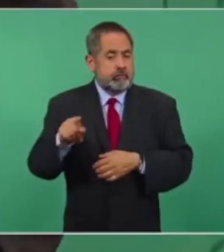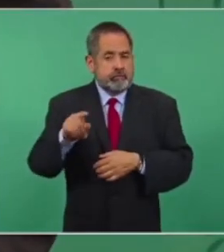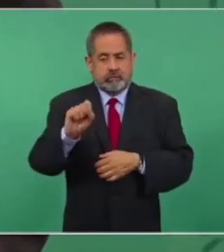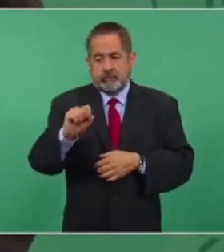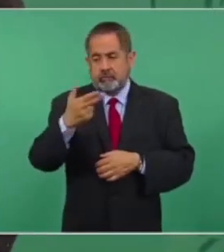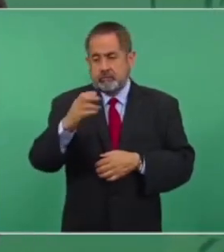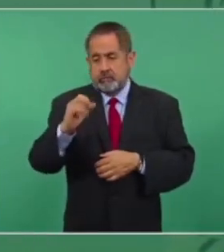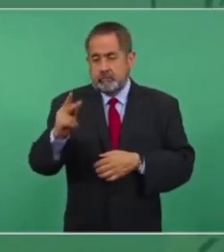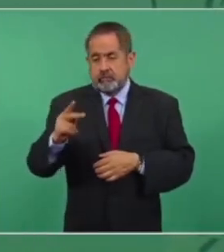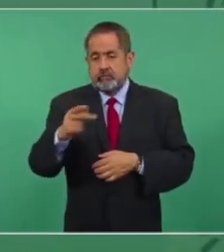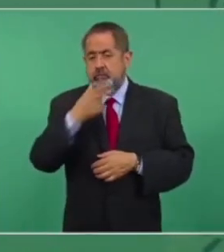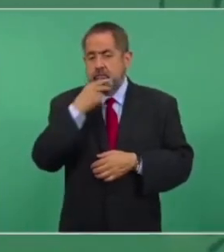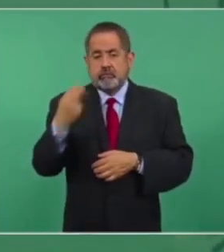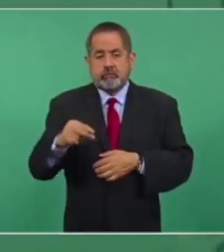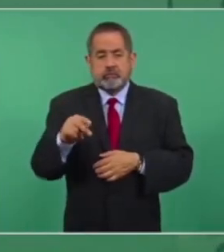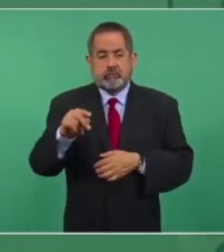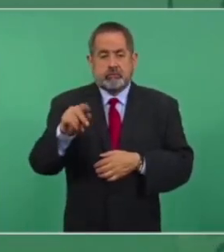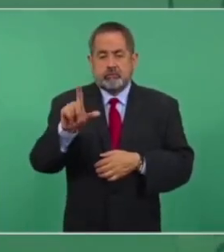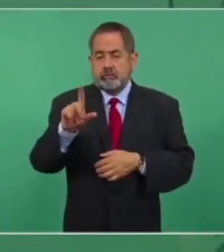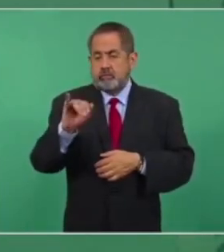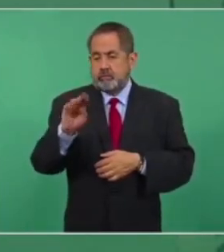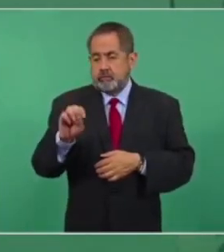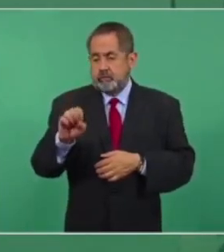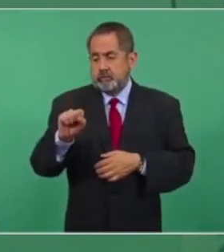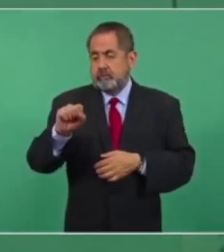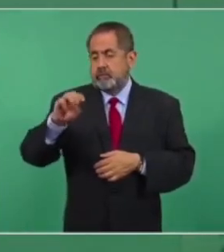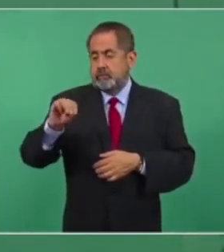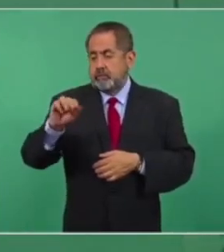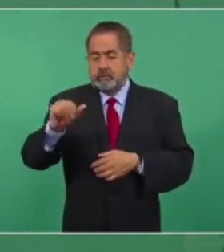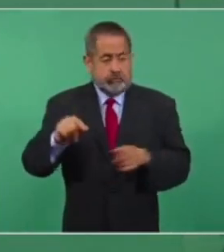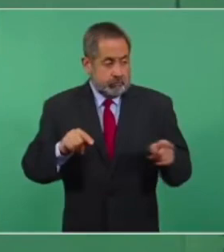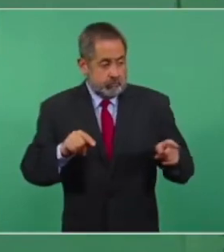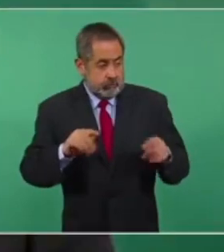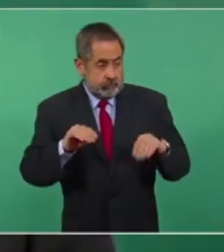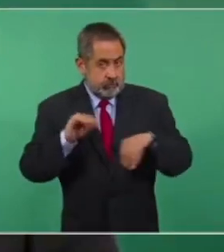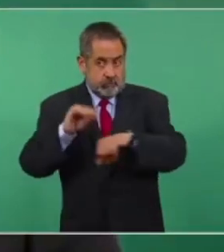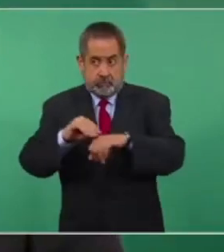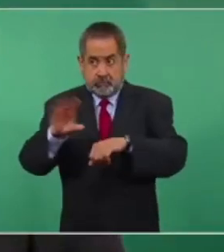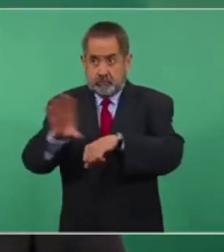dijo a estas grandes empresas: ustedes no van a electrificar los pueblos